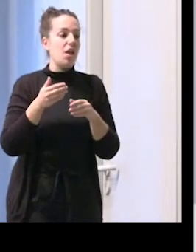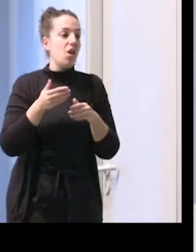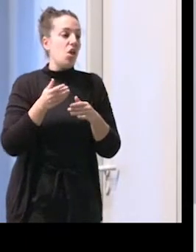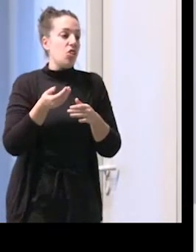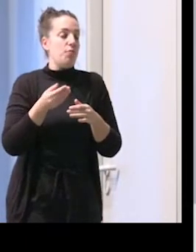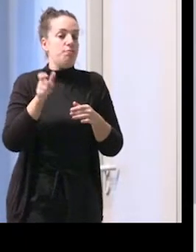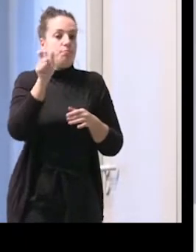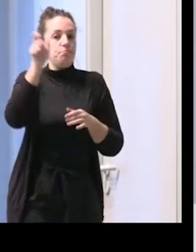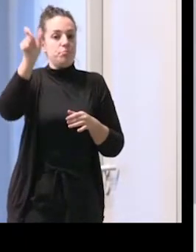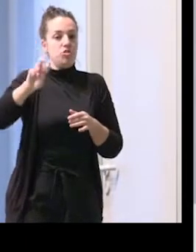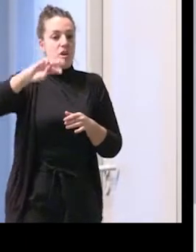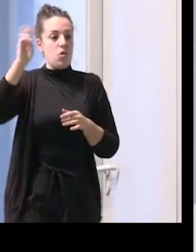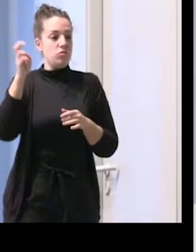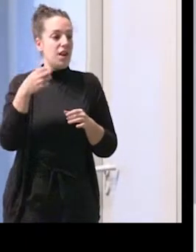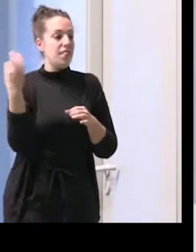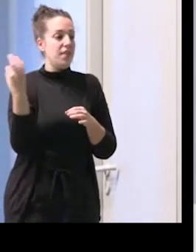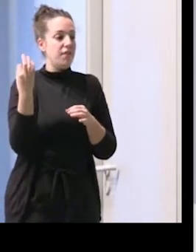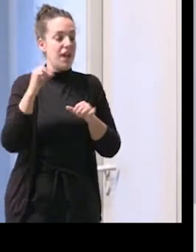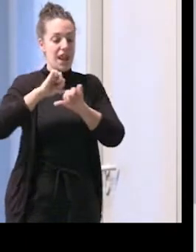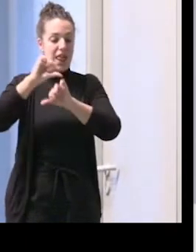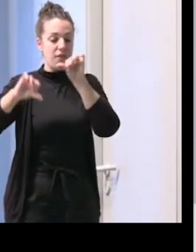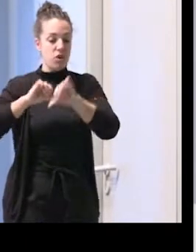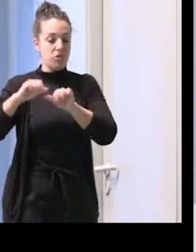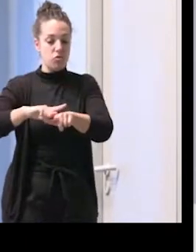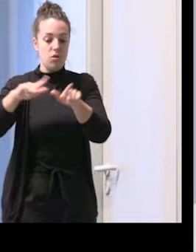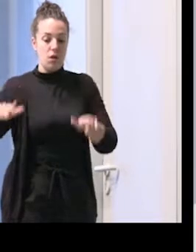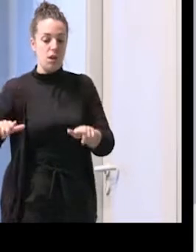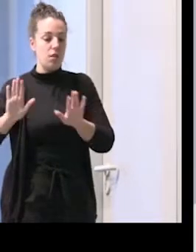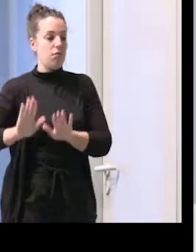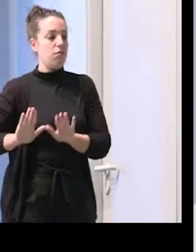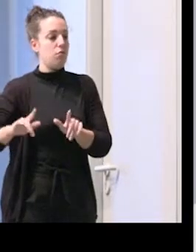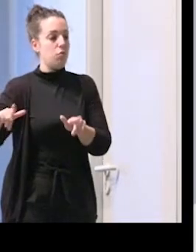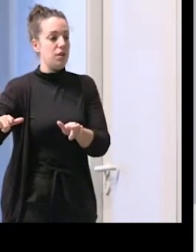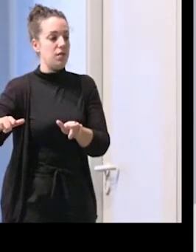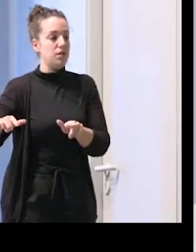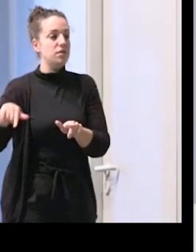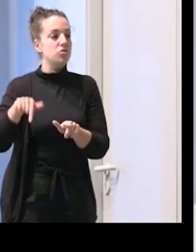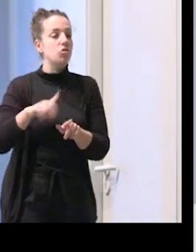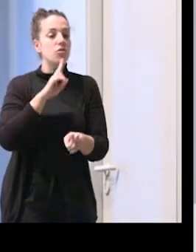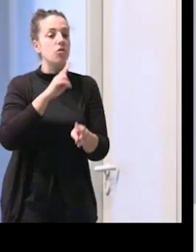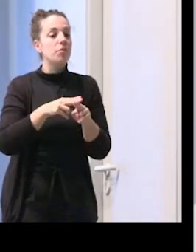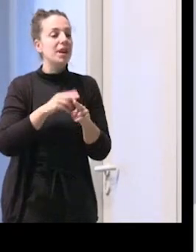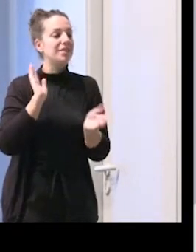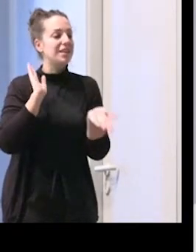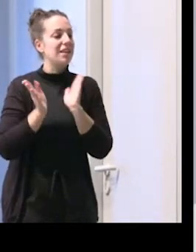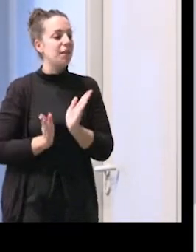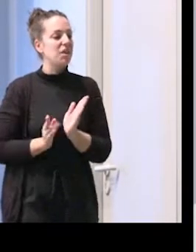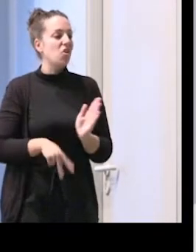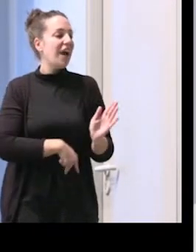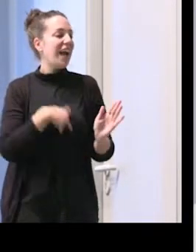ser mantenidas o cultivadas en el laboratorio en cultivo. Esto es lo que se llama, es un tratamiento